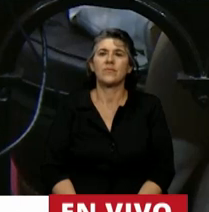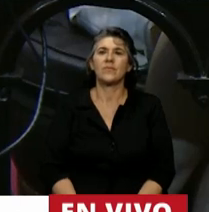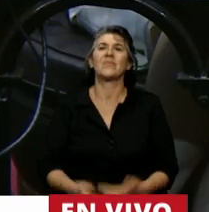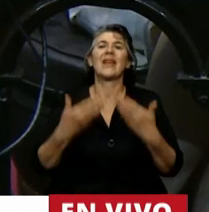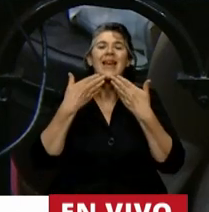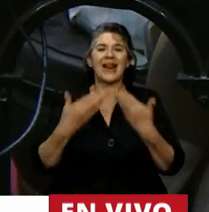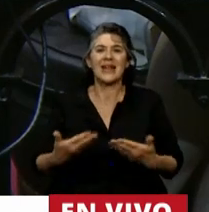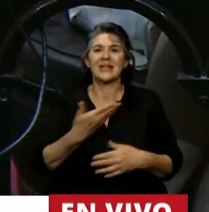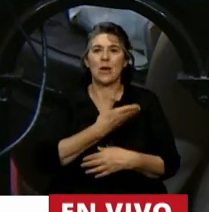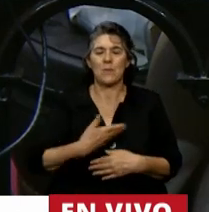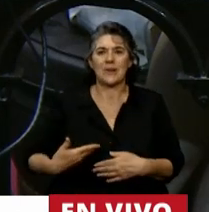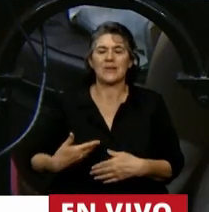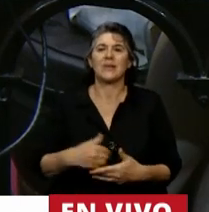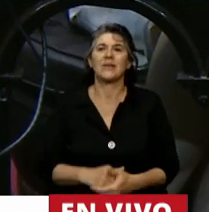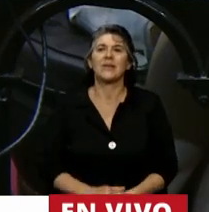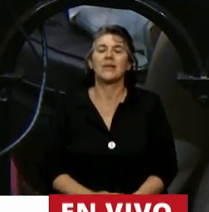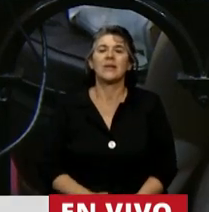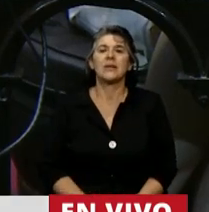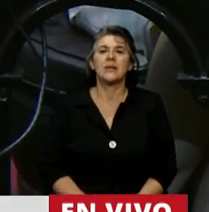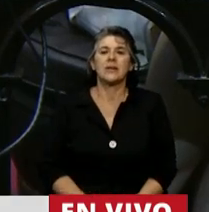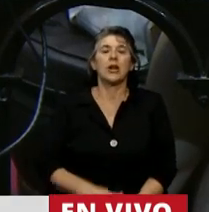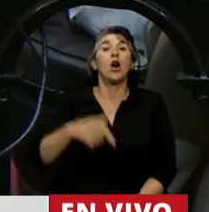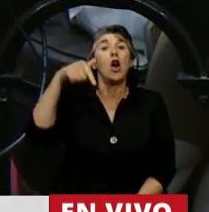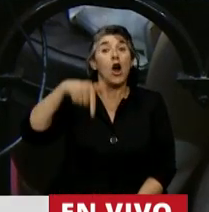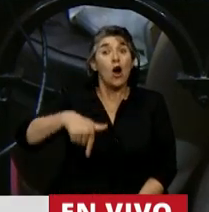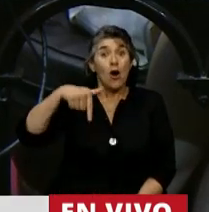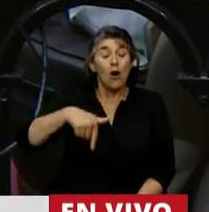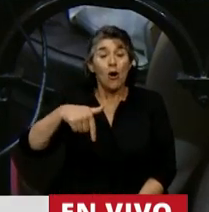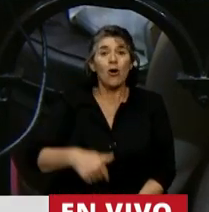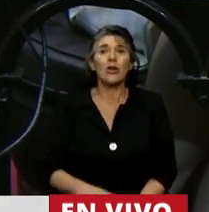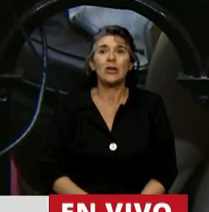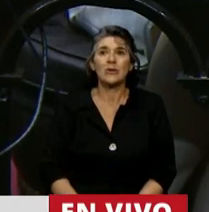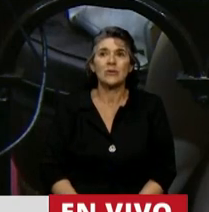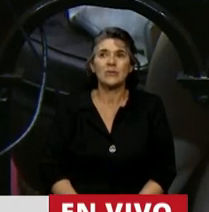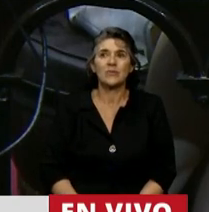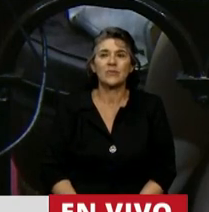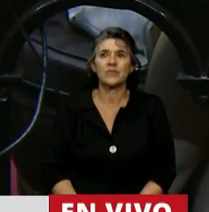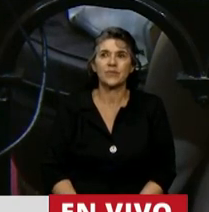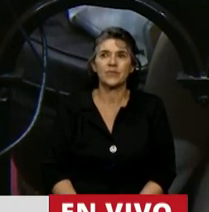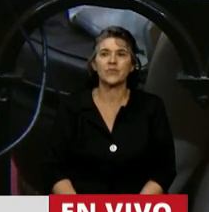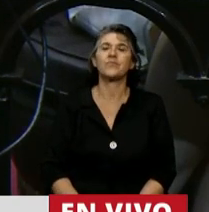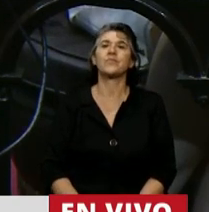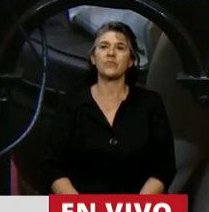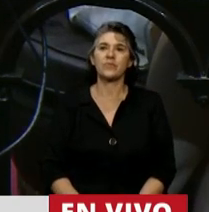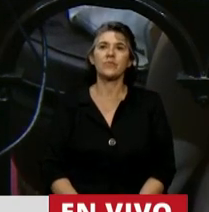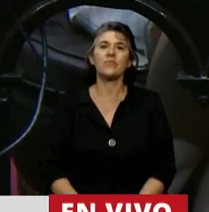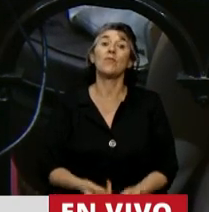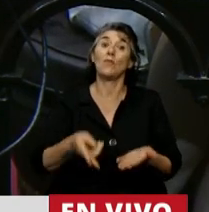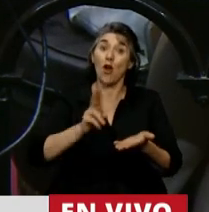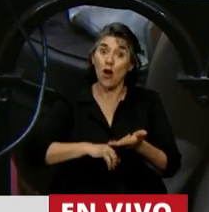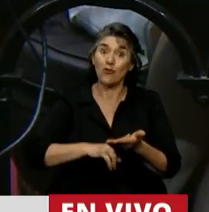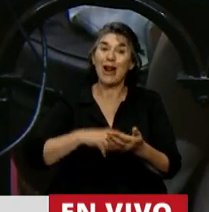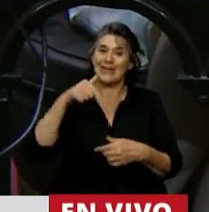Gracias, señor presidente. Hoy tenemos la posibilidad de estar tratando nuevamente en